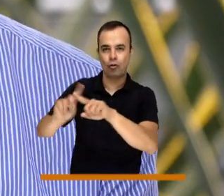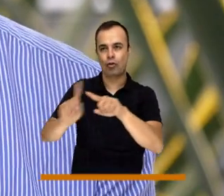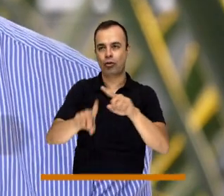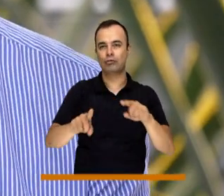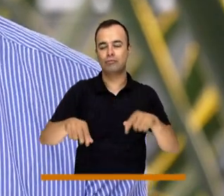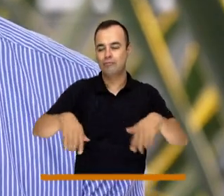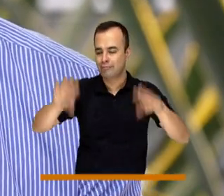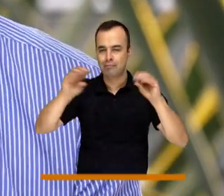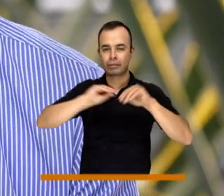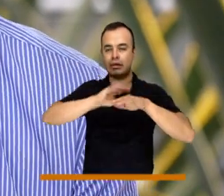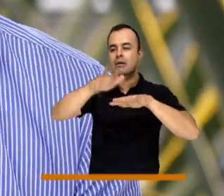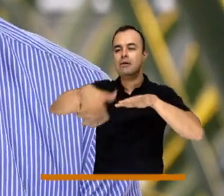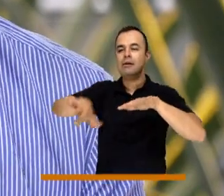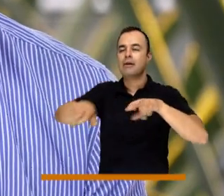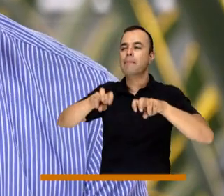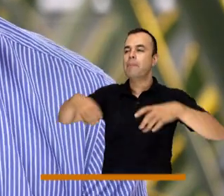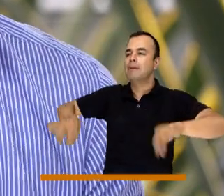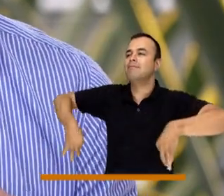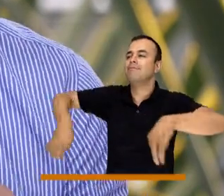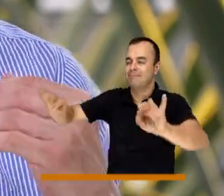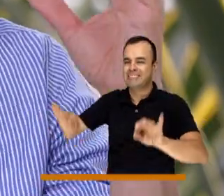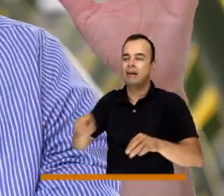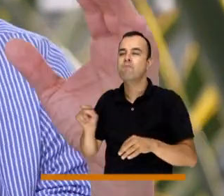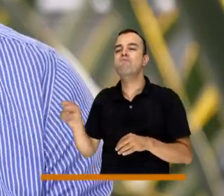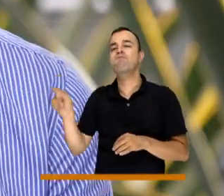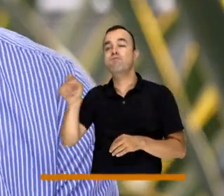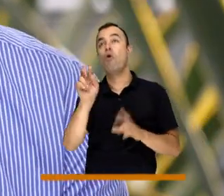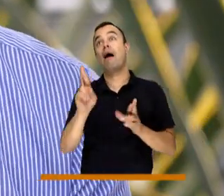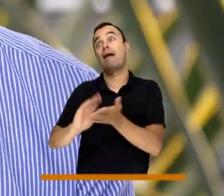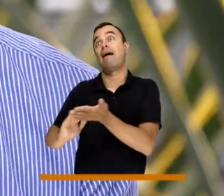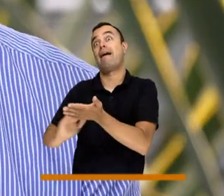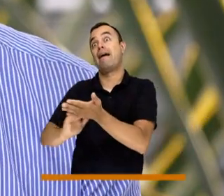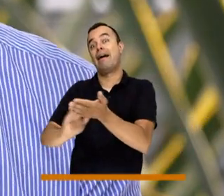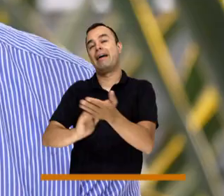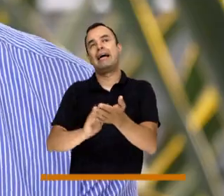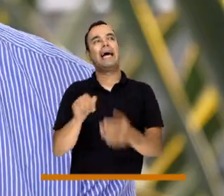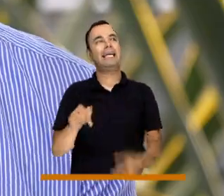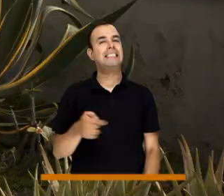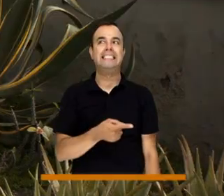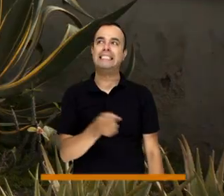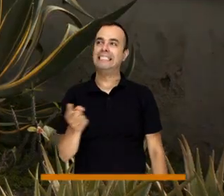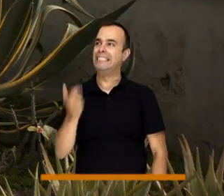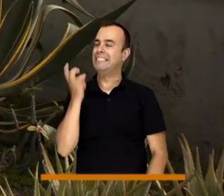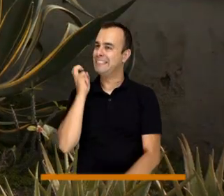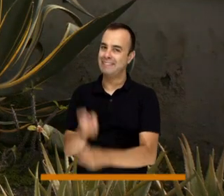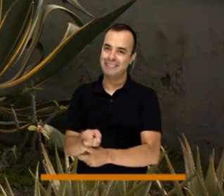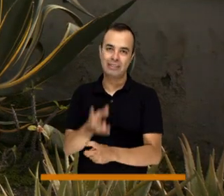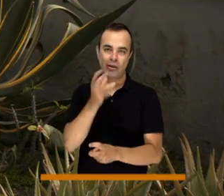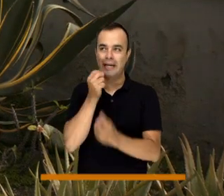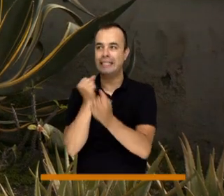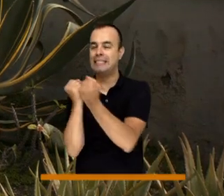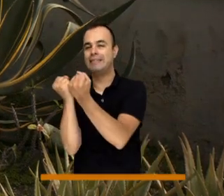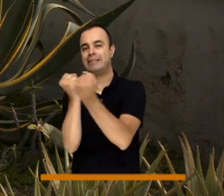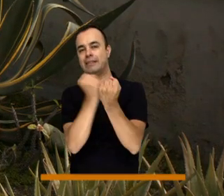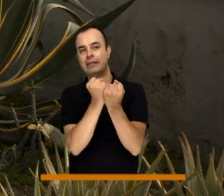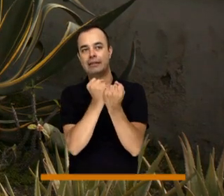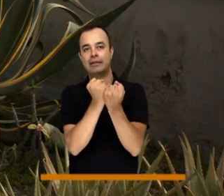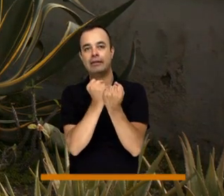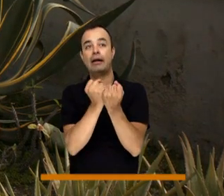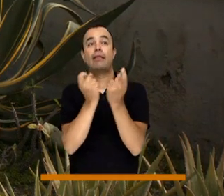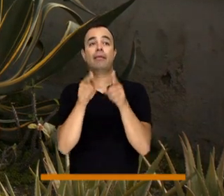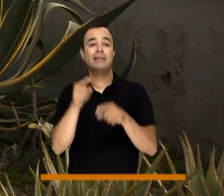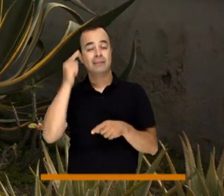una siestica pues, en una manga, que es un sueño que deberíamos tener, y tenemos una ausencia muy grande de espacios públicos, especialmente